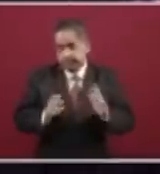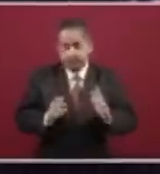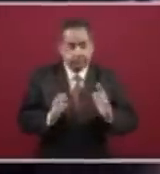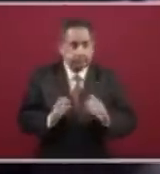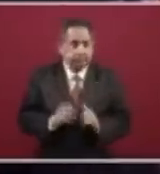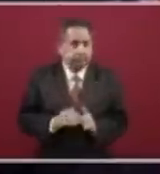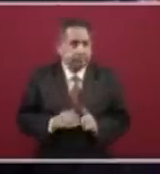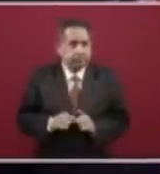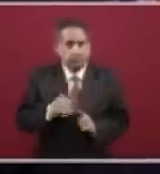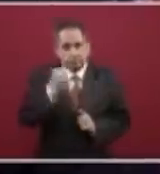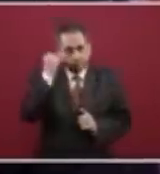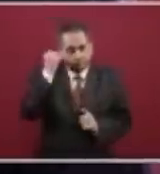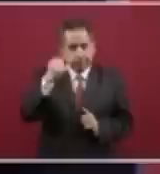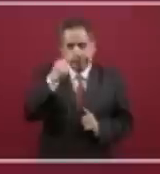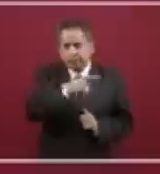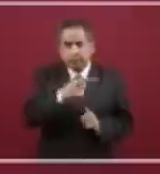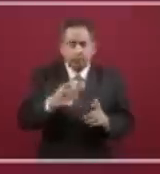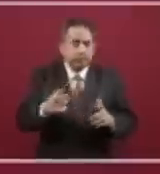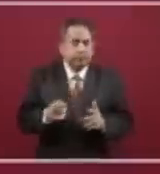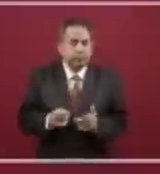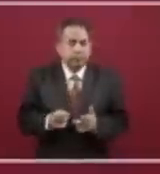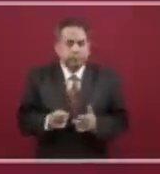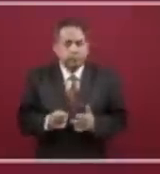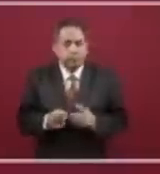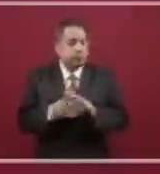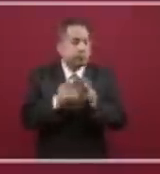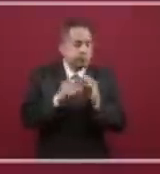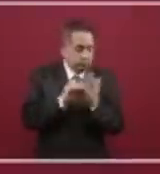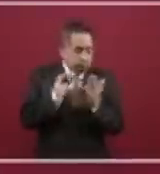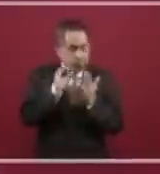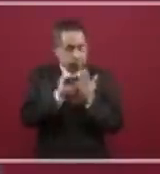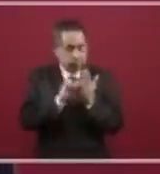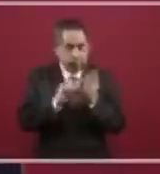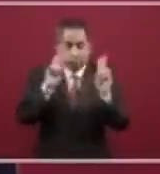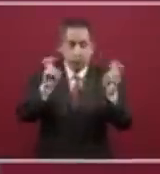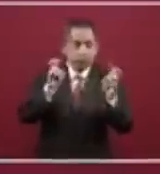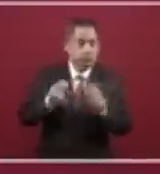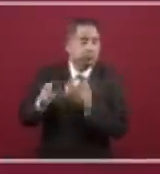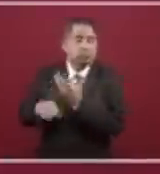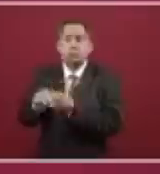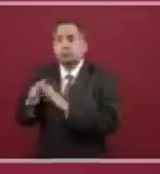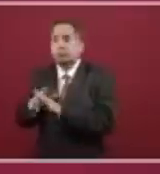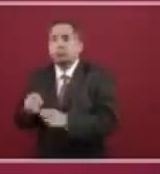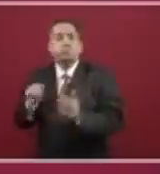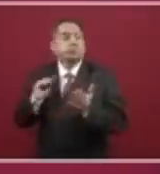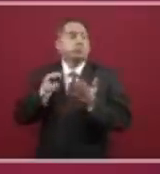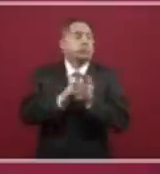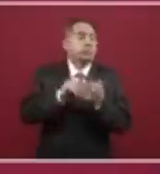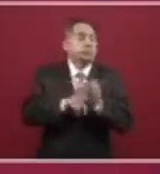ponen en la agenda el tema migratorio